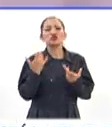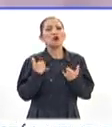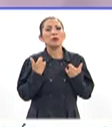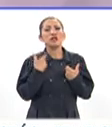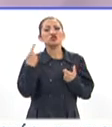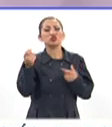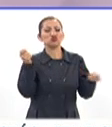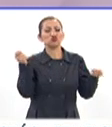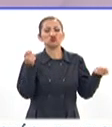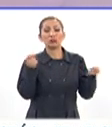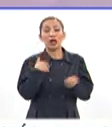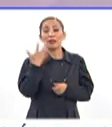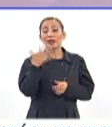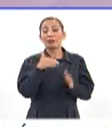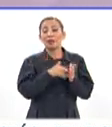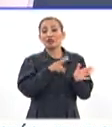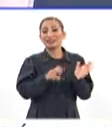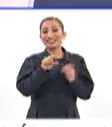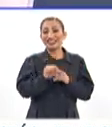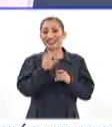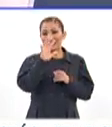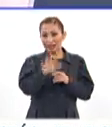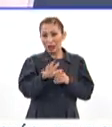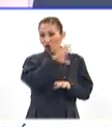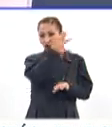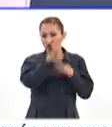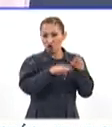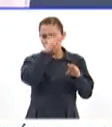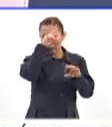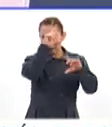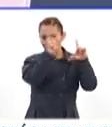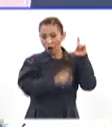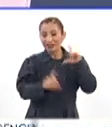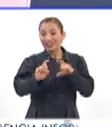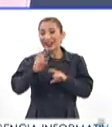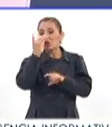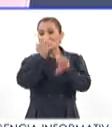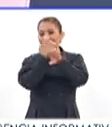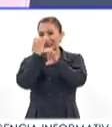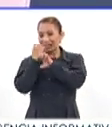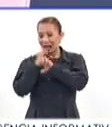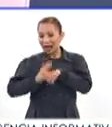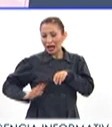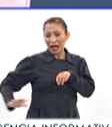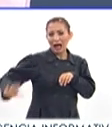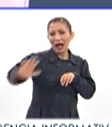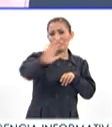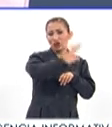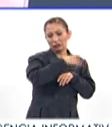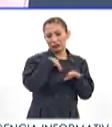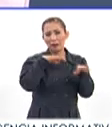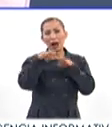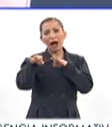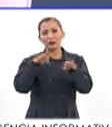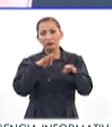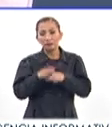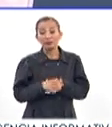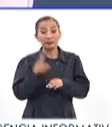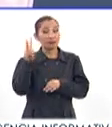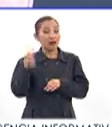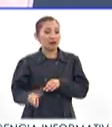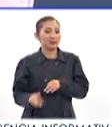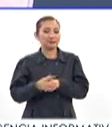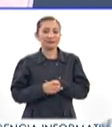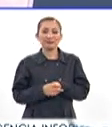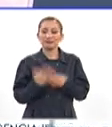tú coordinas? Son 10.275 en todo el país, en los 32 estados estamos trabajando y la verdad